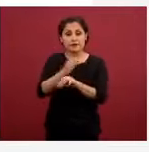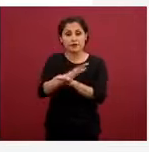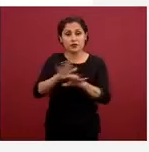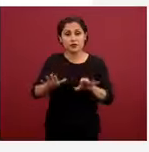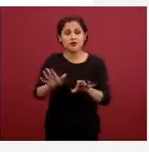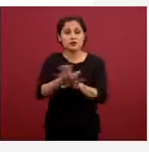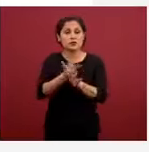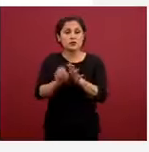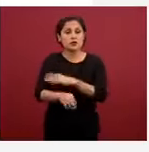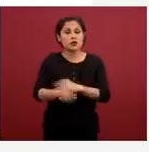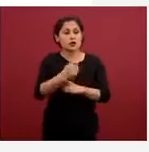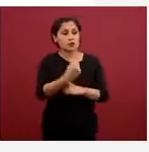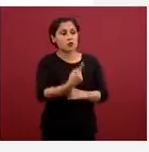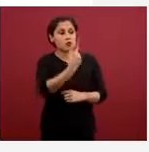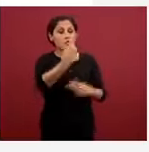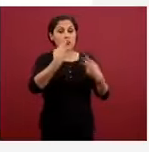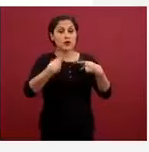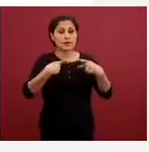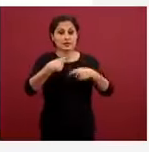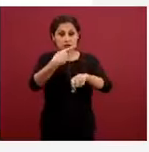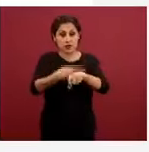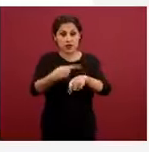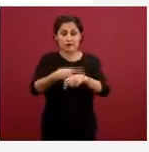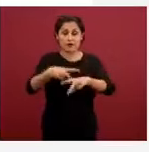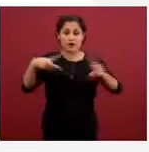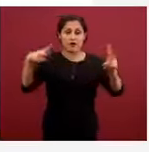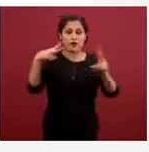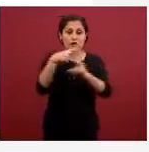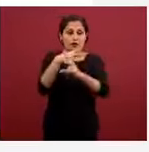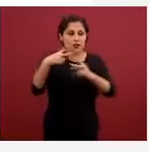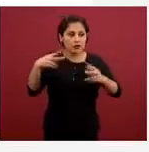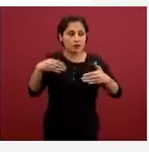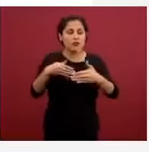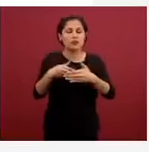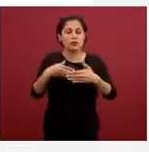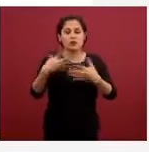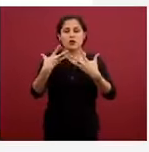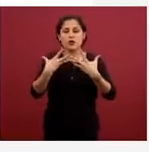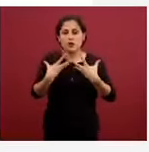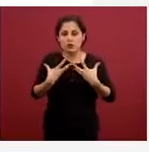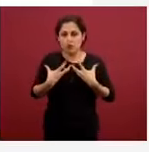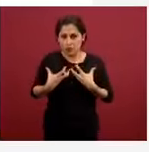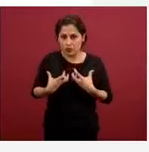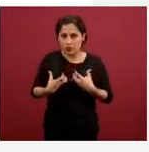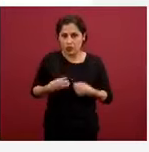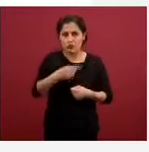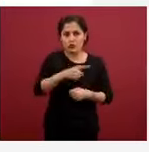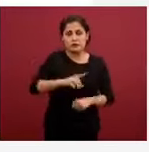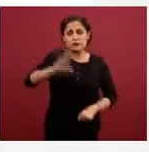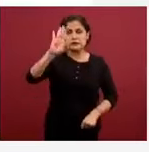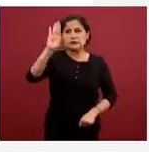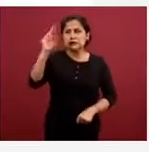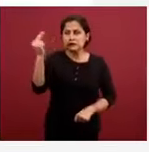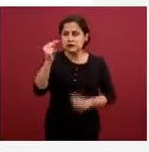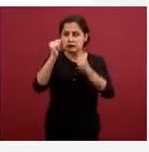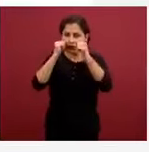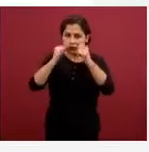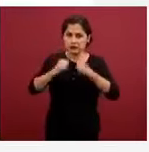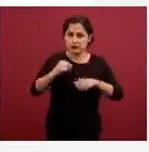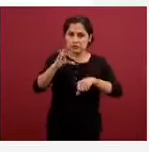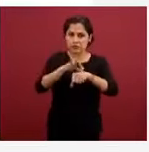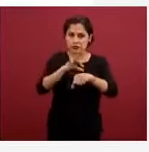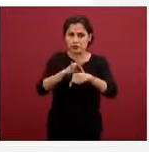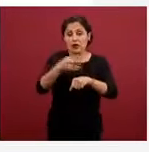respiratoria aguda, puede ser leve o puede ser grave, y que está demandando atención médica y que por lo tanto está siendo clasificada